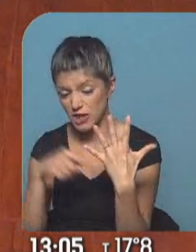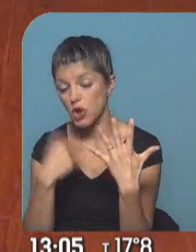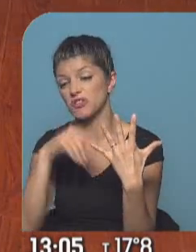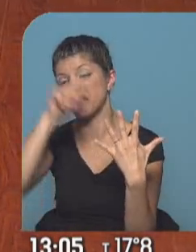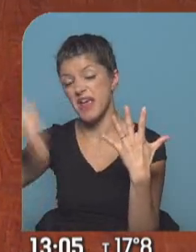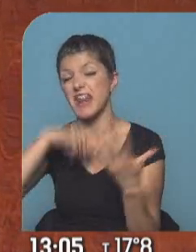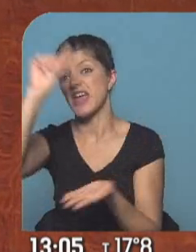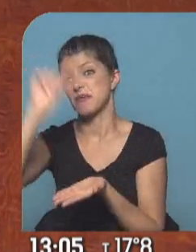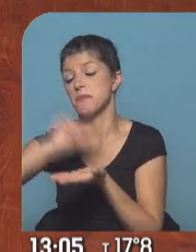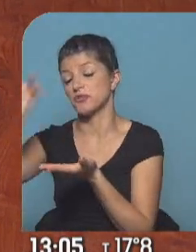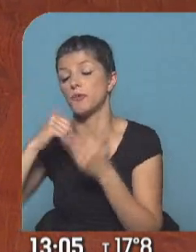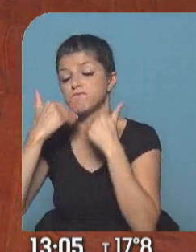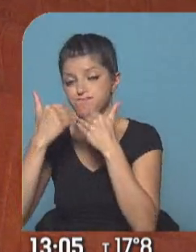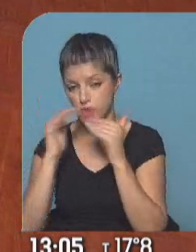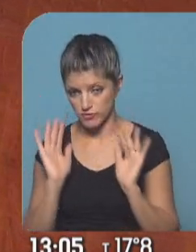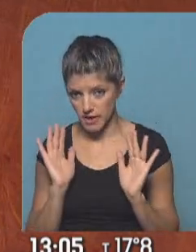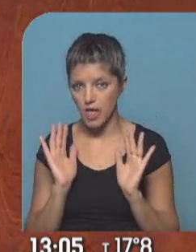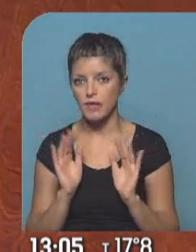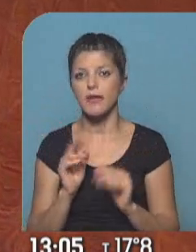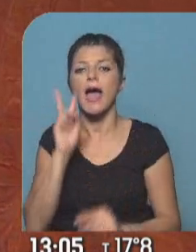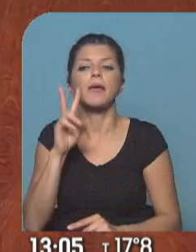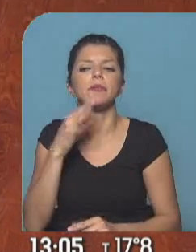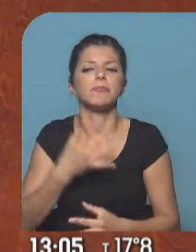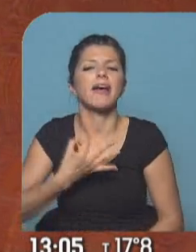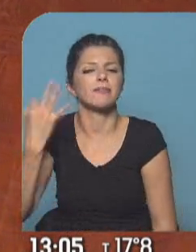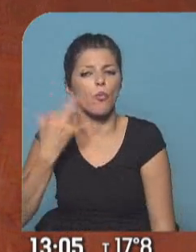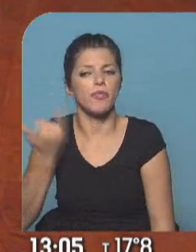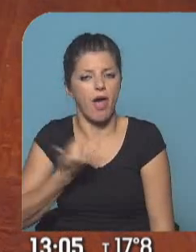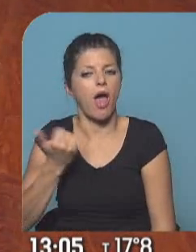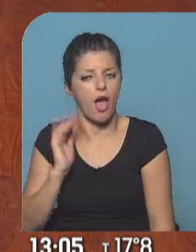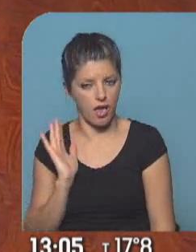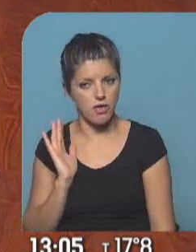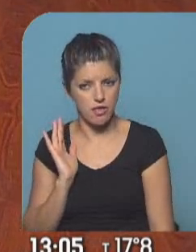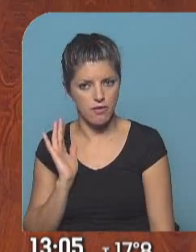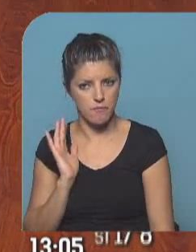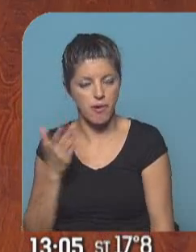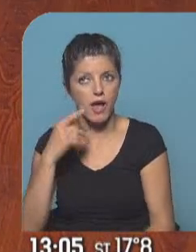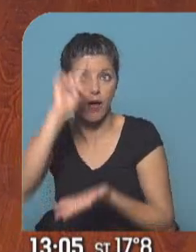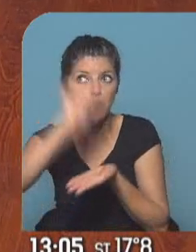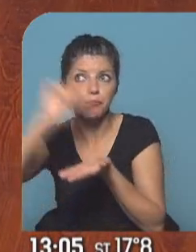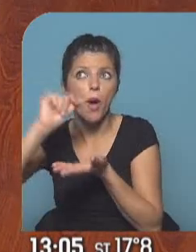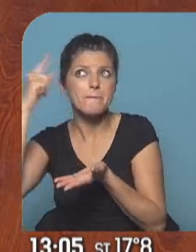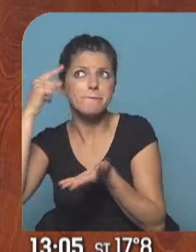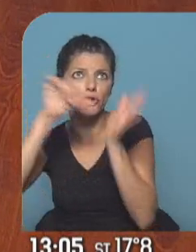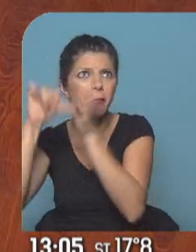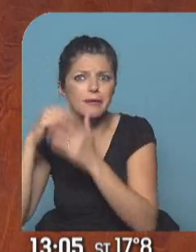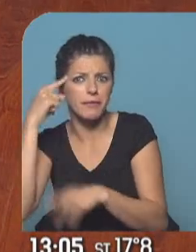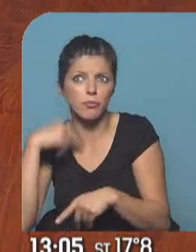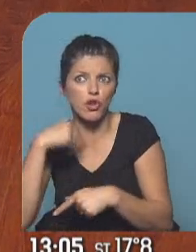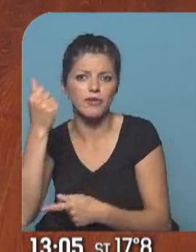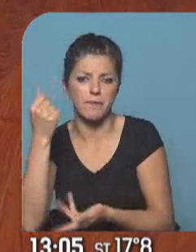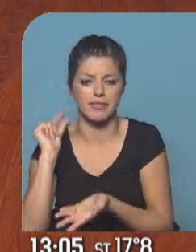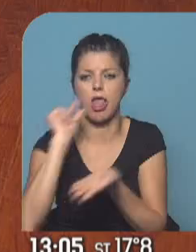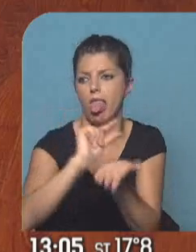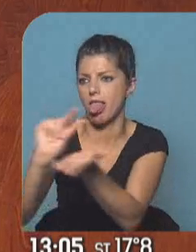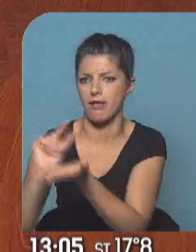si esto da la famosa seguridad jurídica o no. El resto no lo sé, porque el problema es que los tipos de cambio